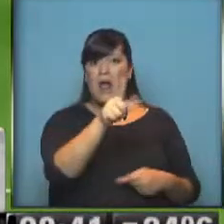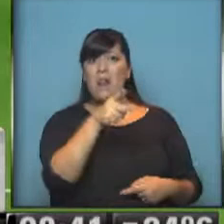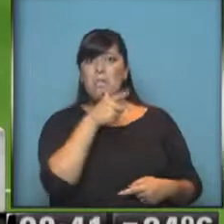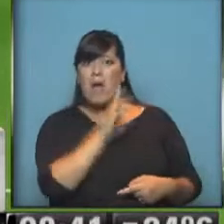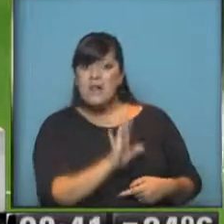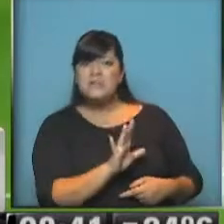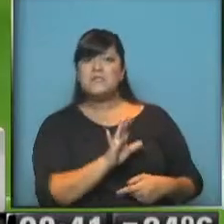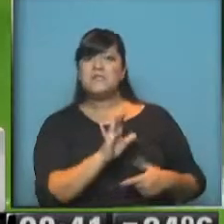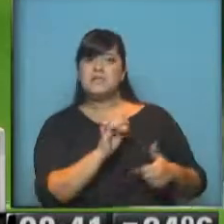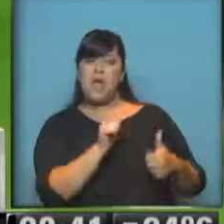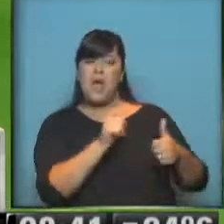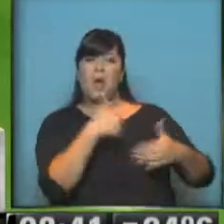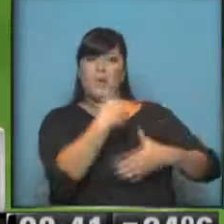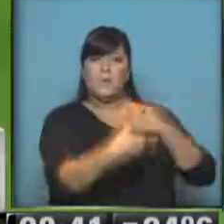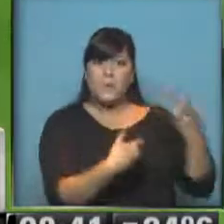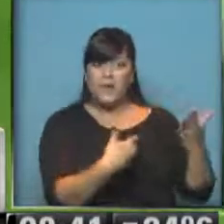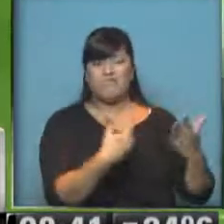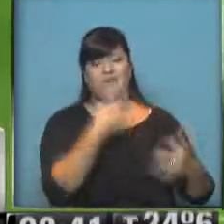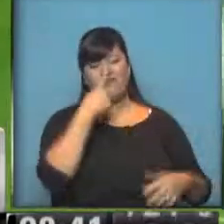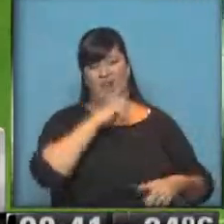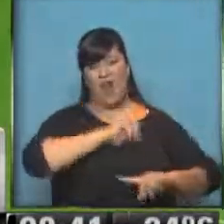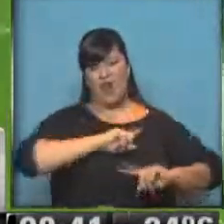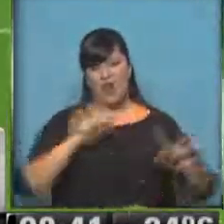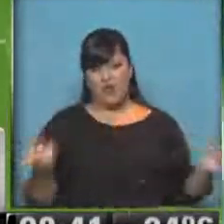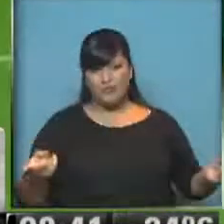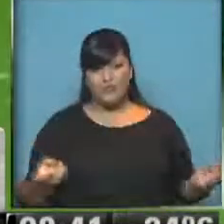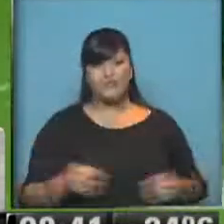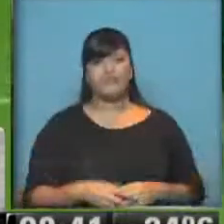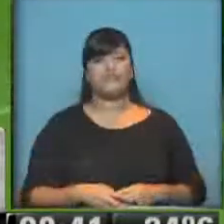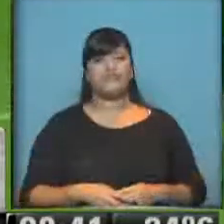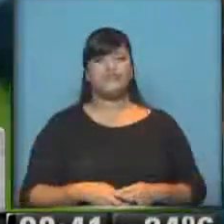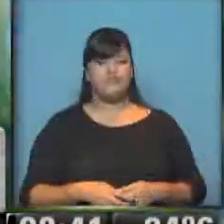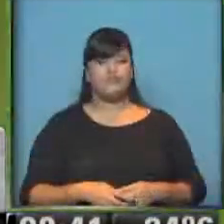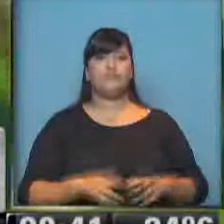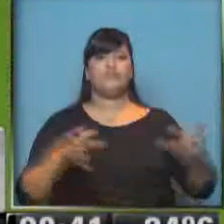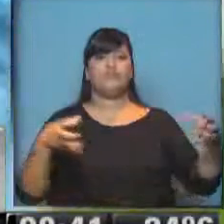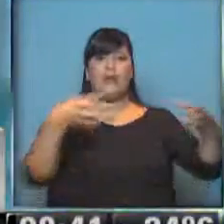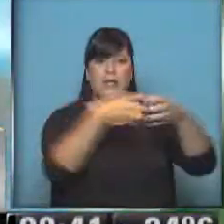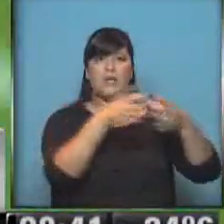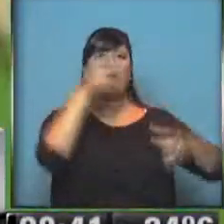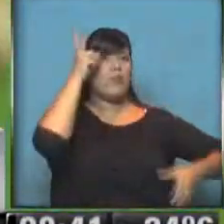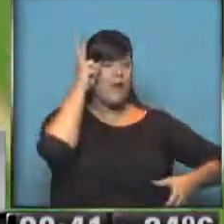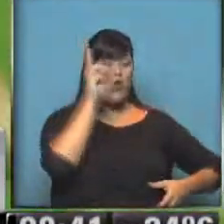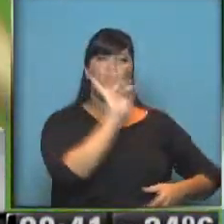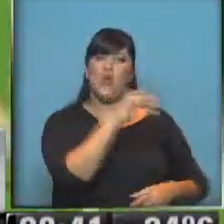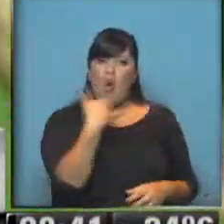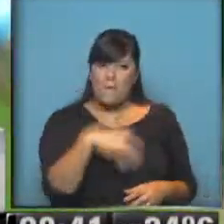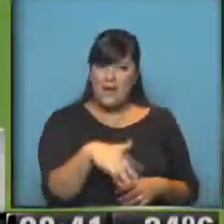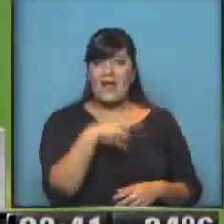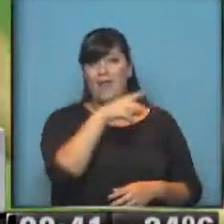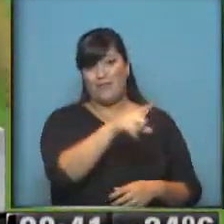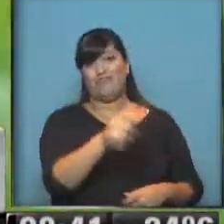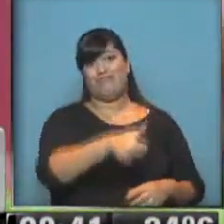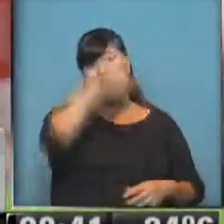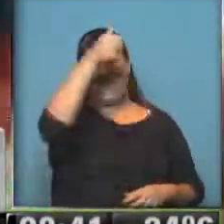podía resolverse en su favor. Fue un rival bastante complicado que de hecho se terminó llevando los